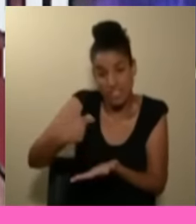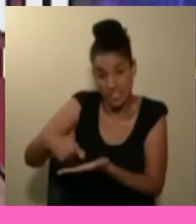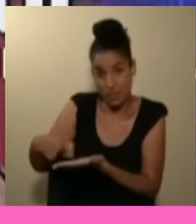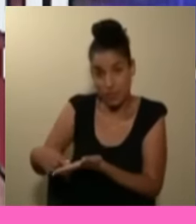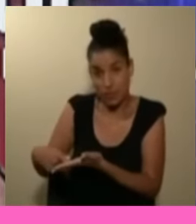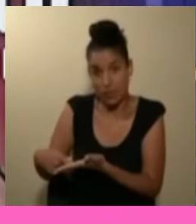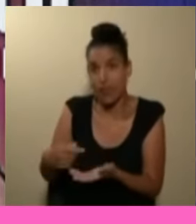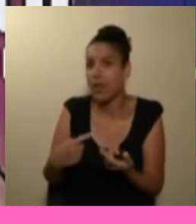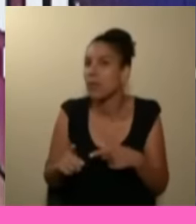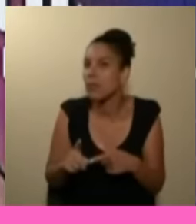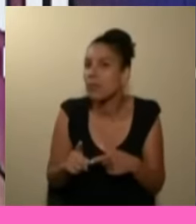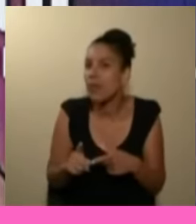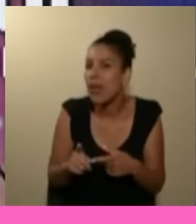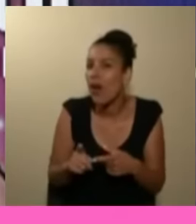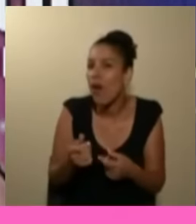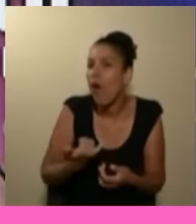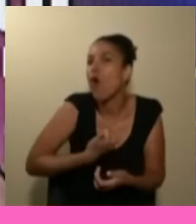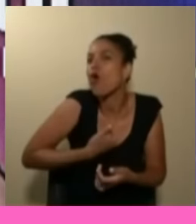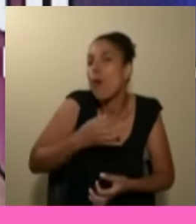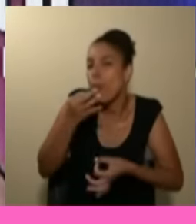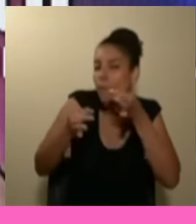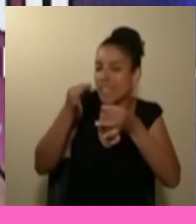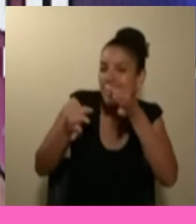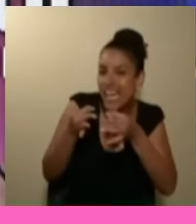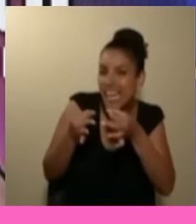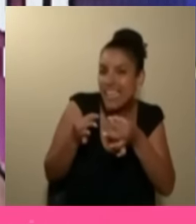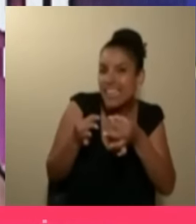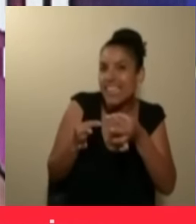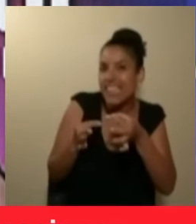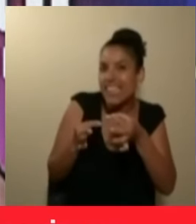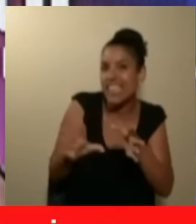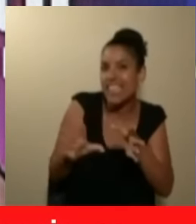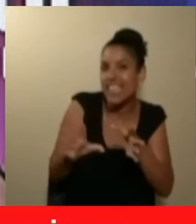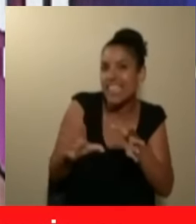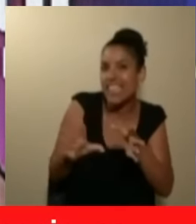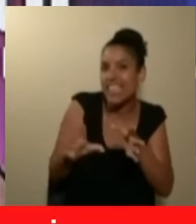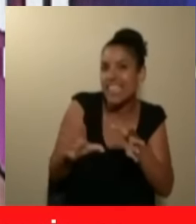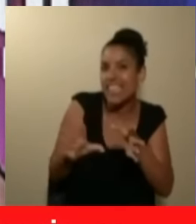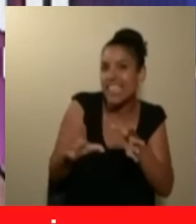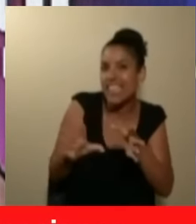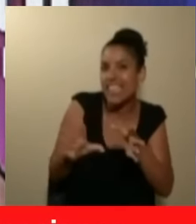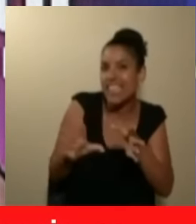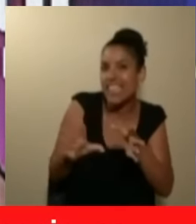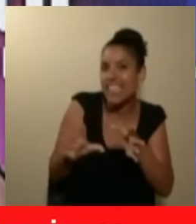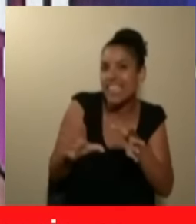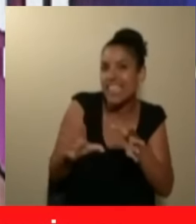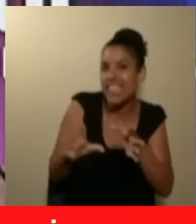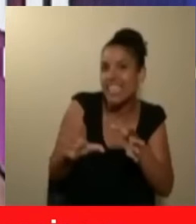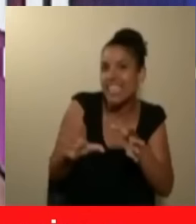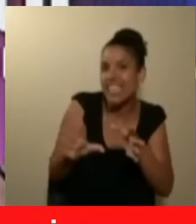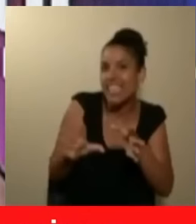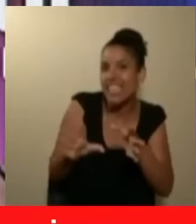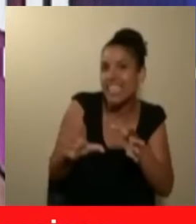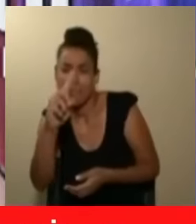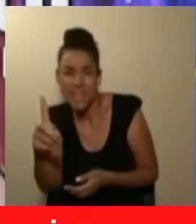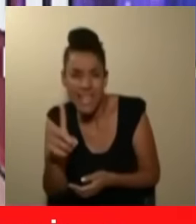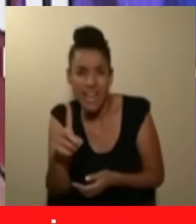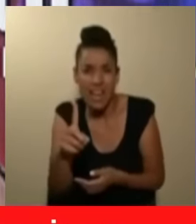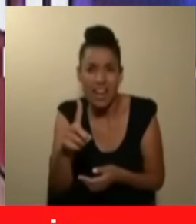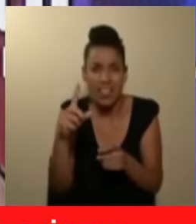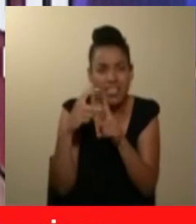llevar de 5 a 120 mil? Nosotros dialogamos durante la discusión de la ley la posibilidad de subir un poco esto